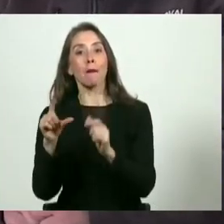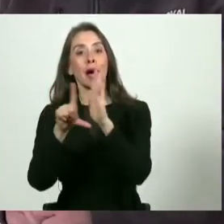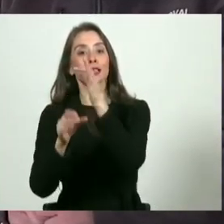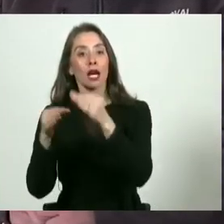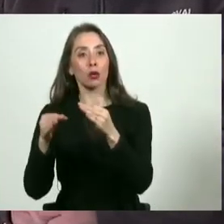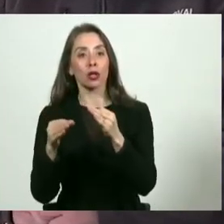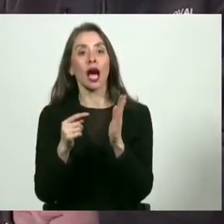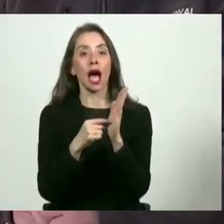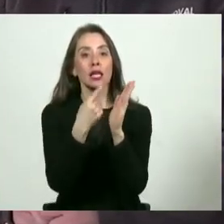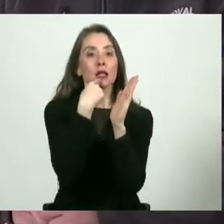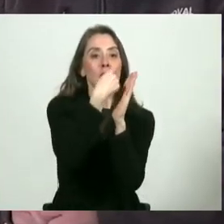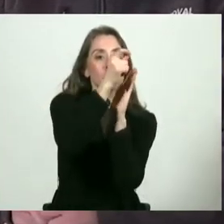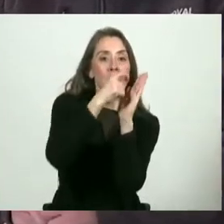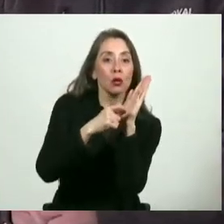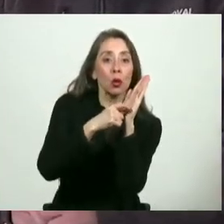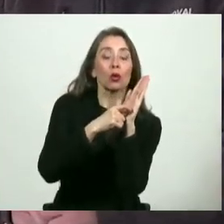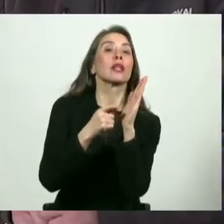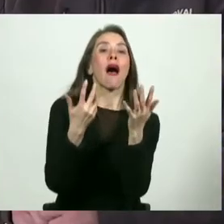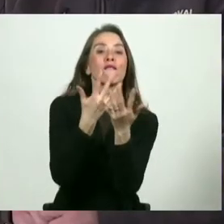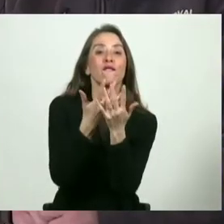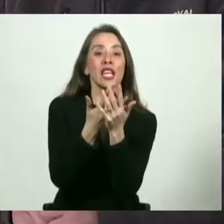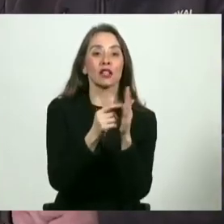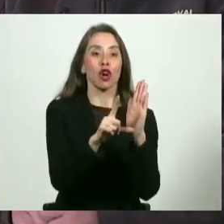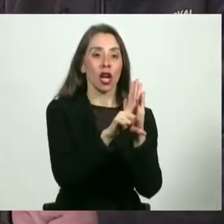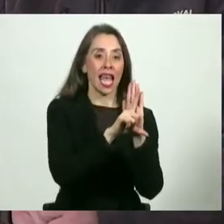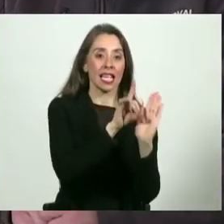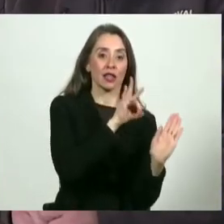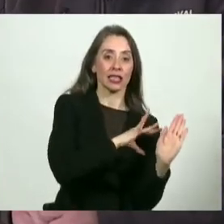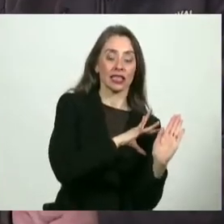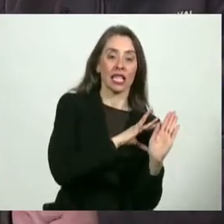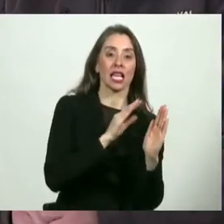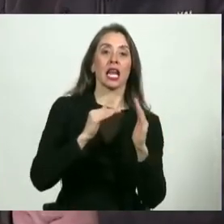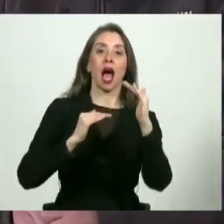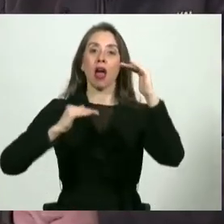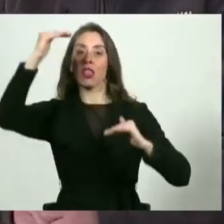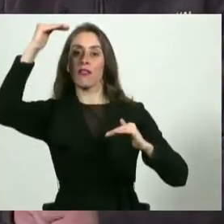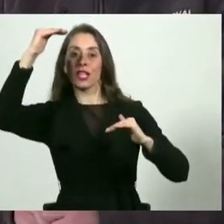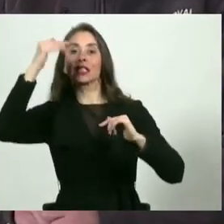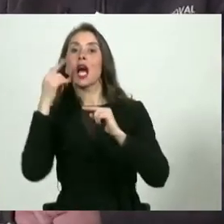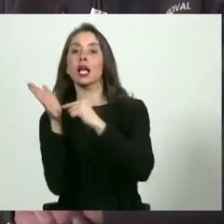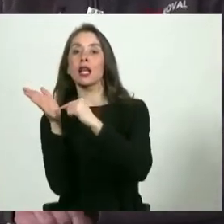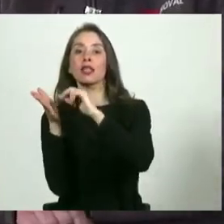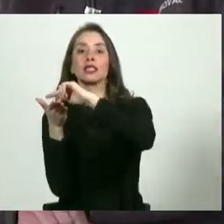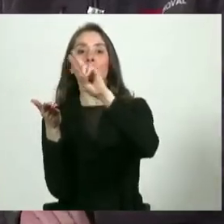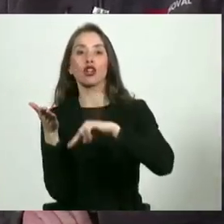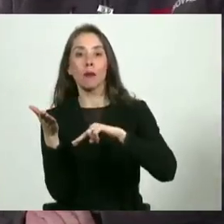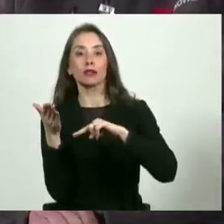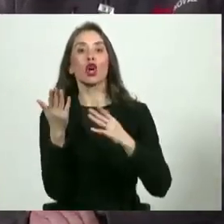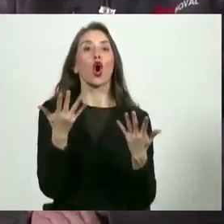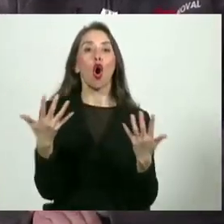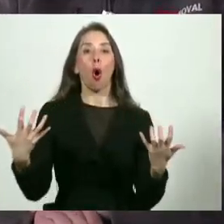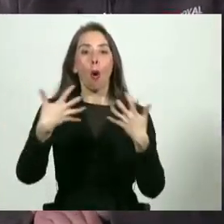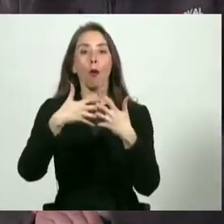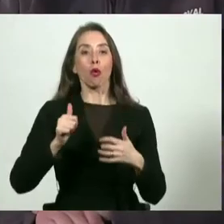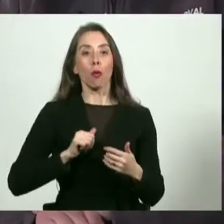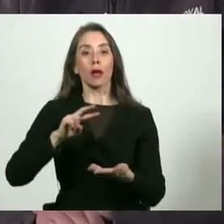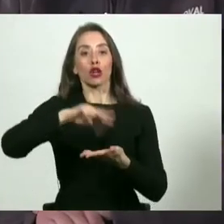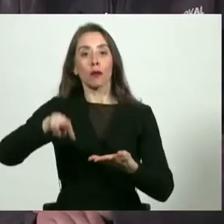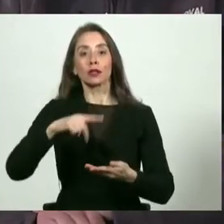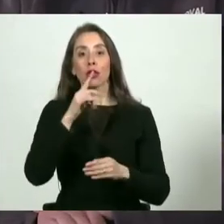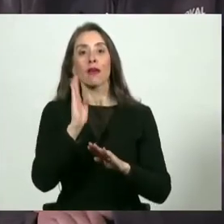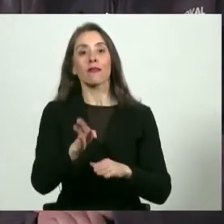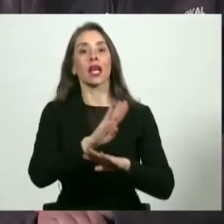la Comisión Asesora Presidencial. Y lo tomaron como que era algo de gobierno, y dice, se van a cerrar las escuelas especiales, mira lo que están diciendo y todo. Entonces yo en